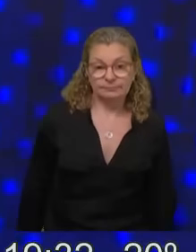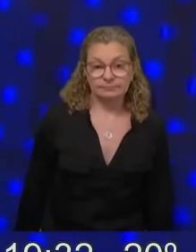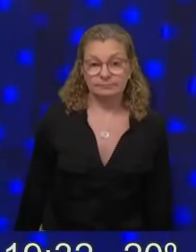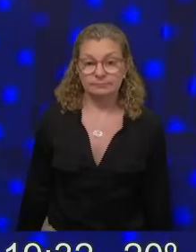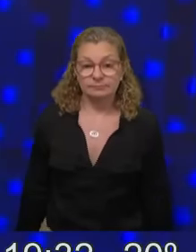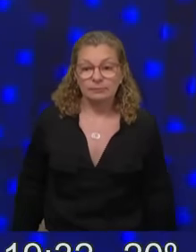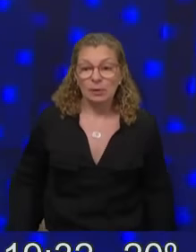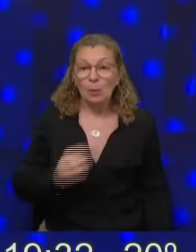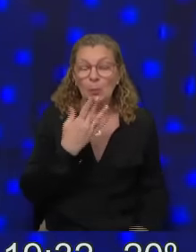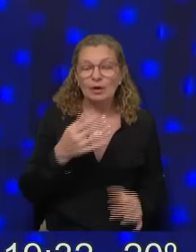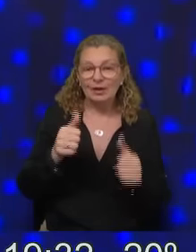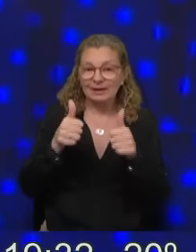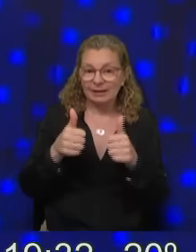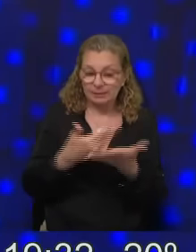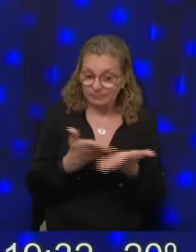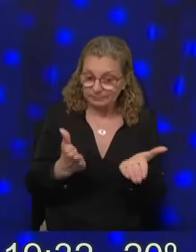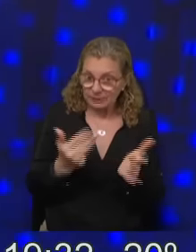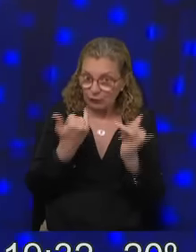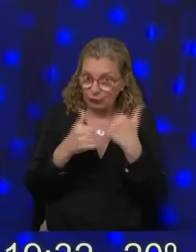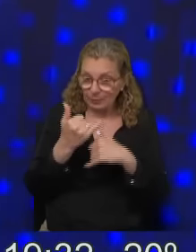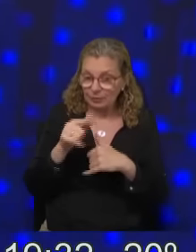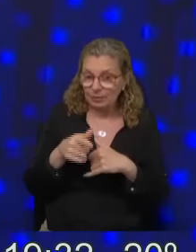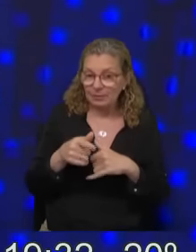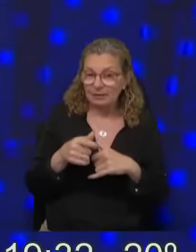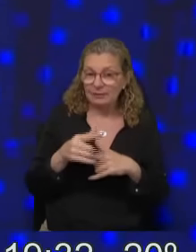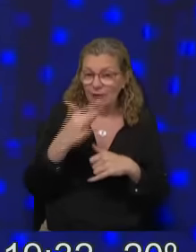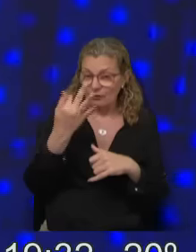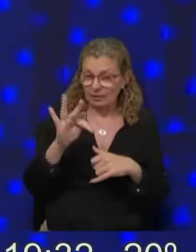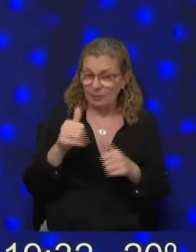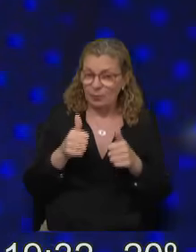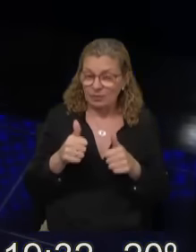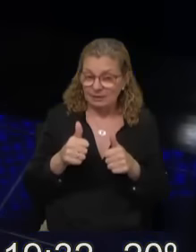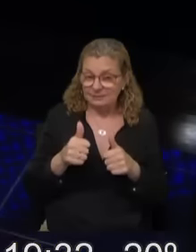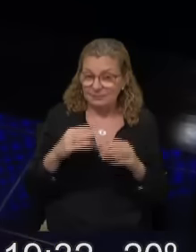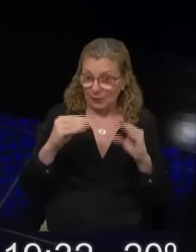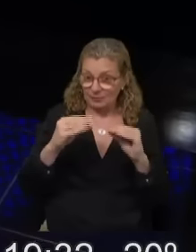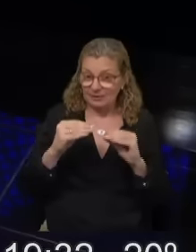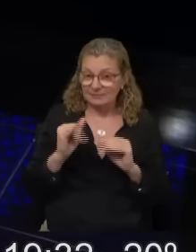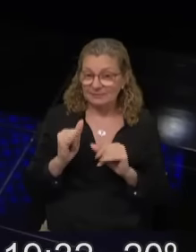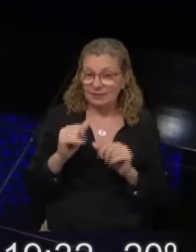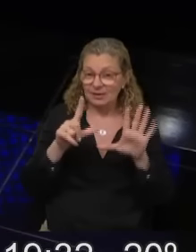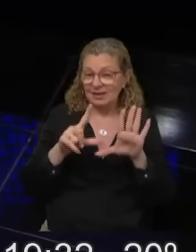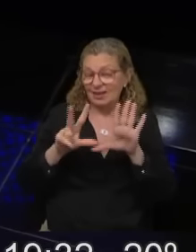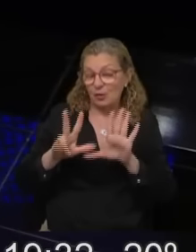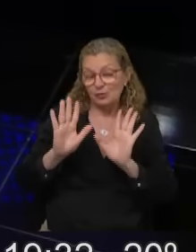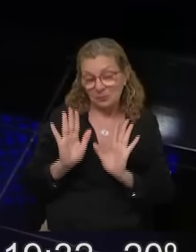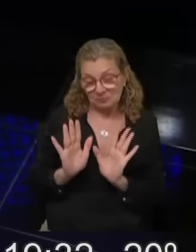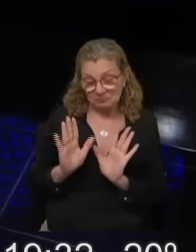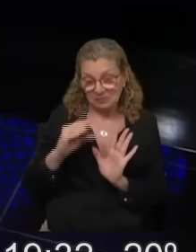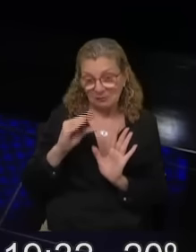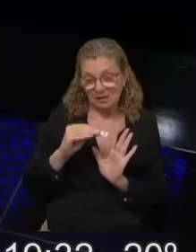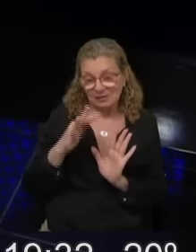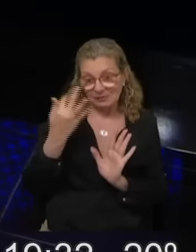Bueno, excelente esa apuesta a punto, Fede. Y además, su francés estuvo bastante bien. Estuve bastante bien, un 7, un 8. Sí, sí,